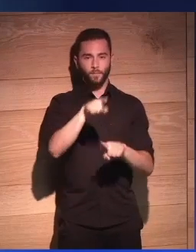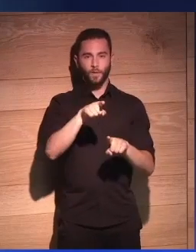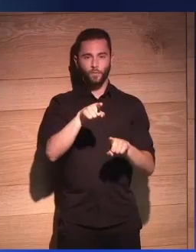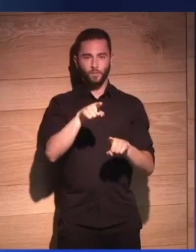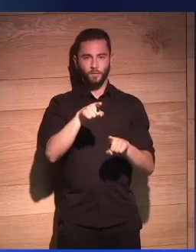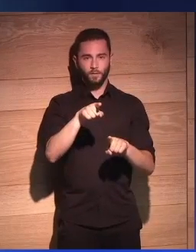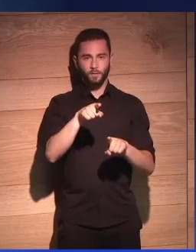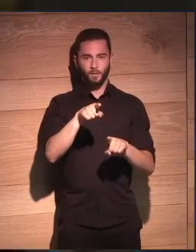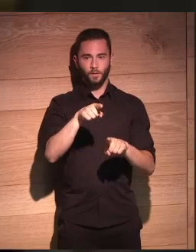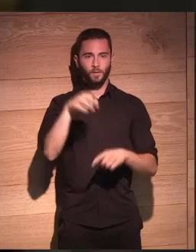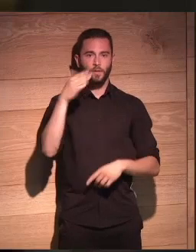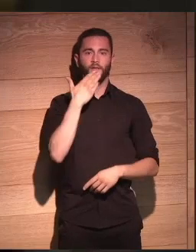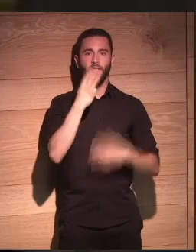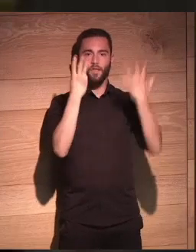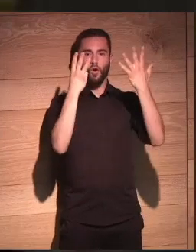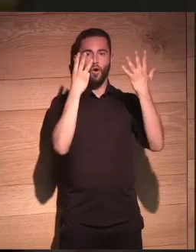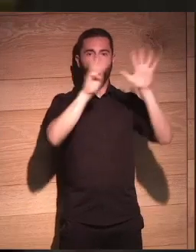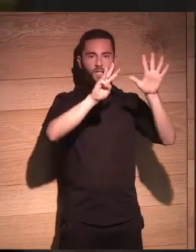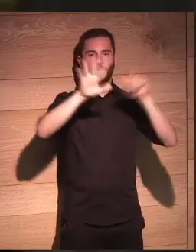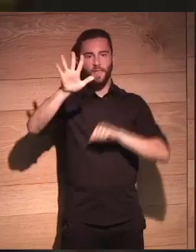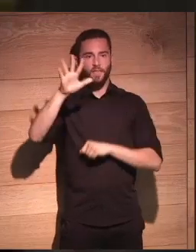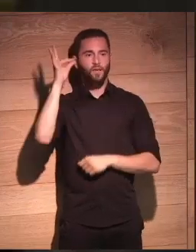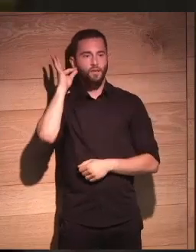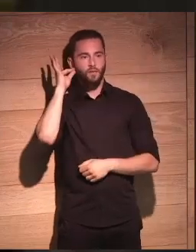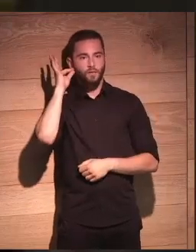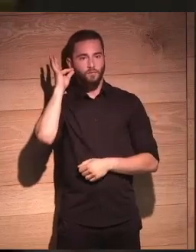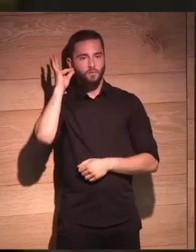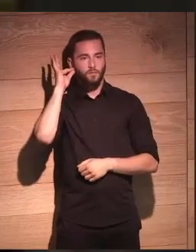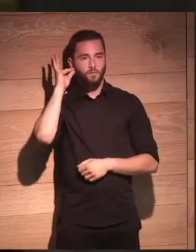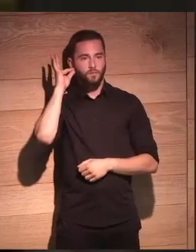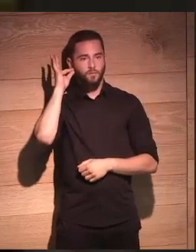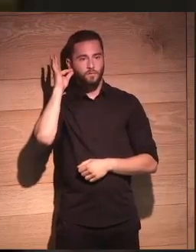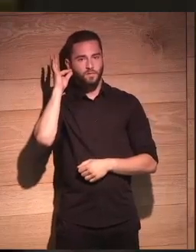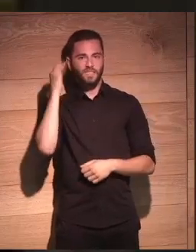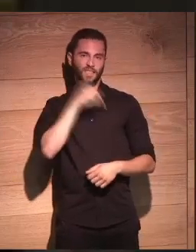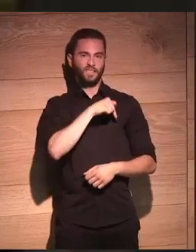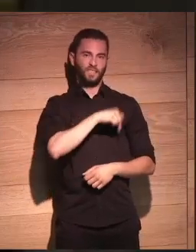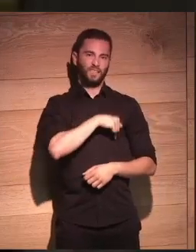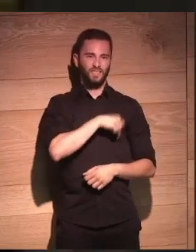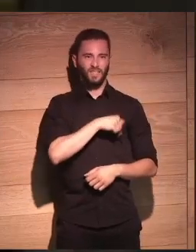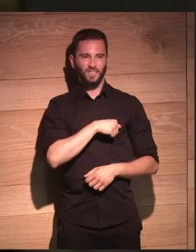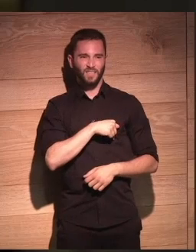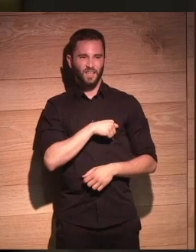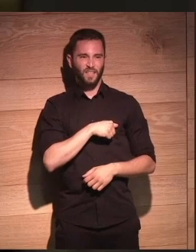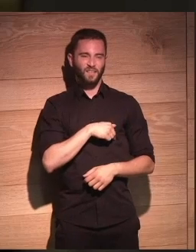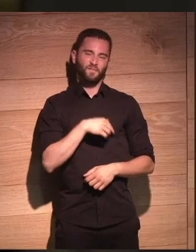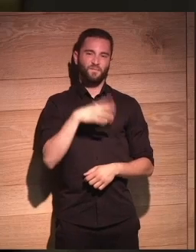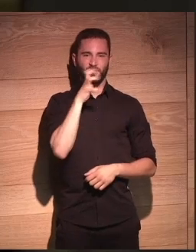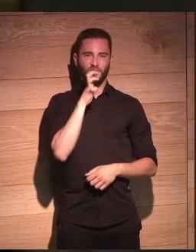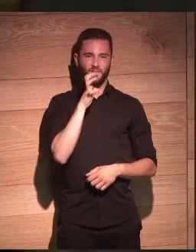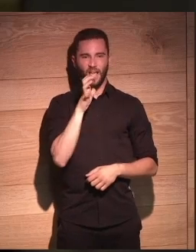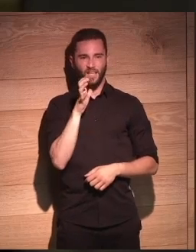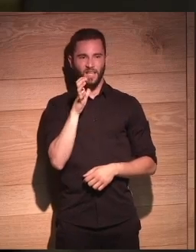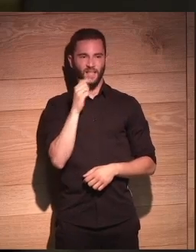¿qué le diría usted a una mujer de 85 años que se ve un poco, digamos, fuera de juego? ¿Que se siente un poco fuera de